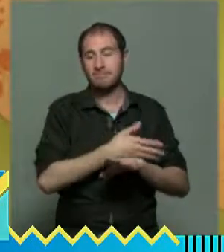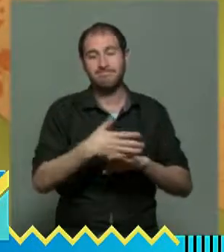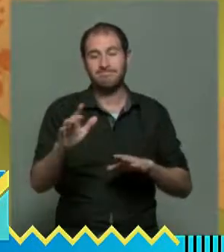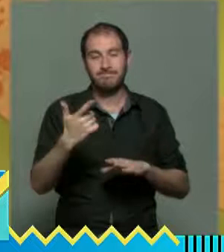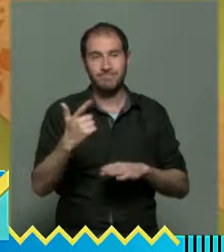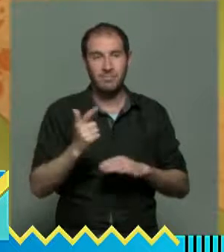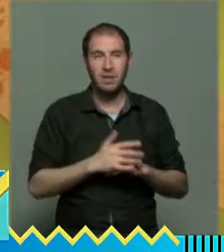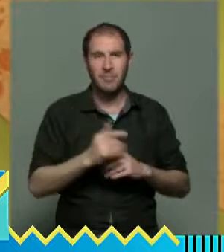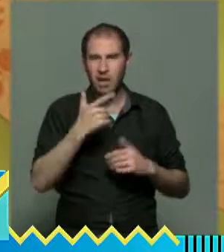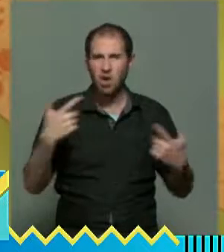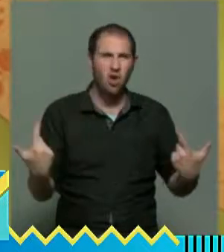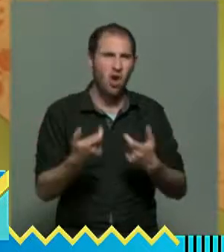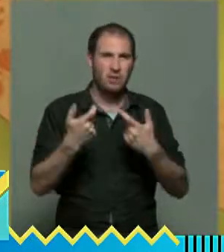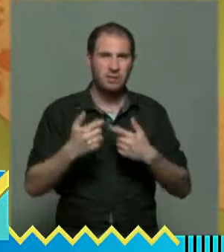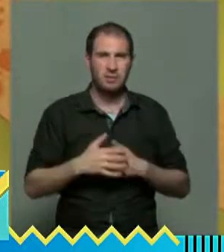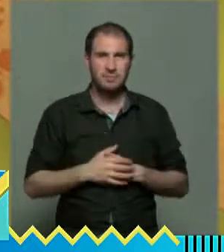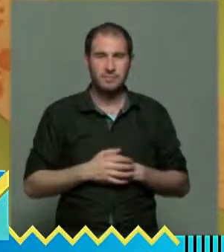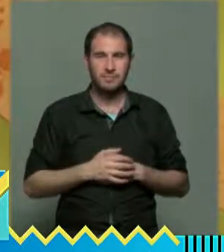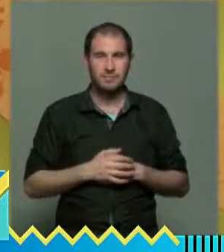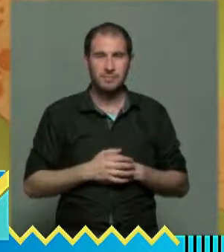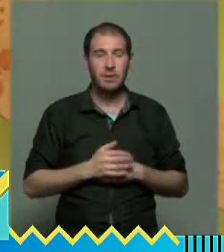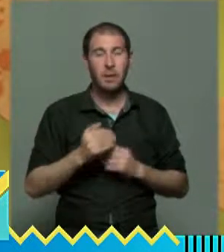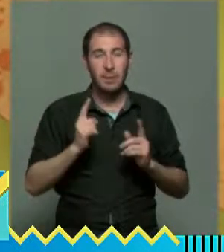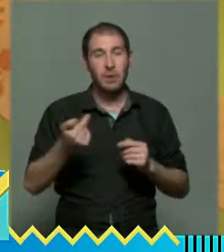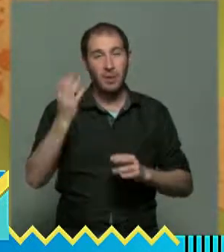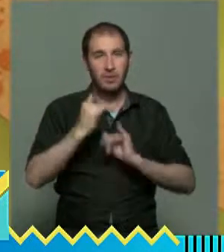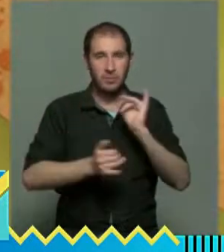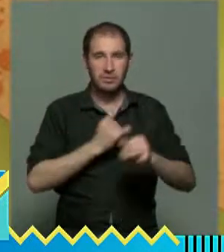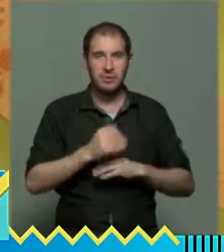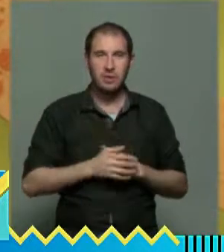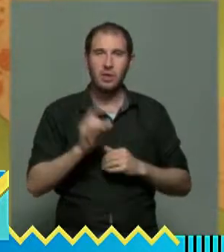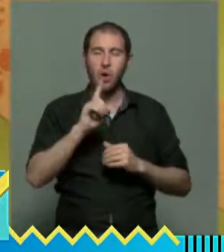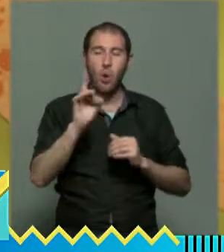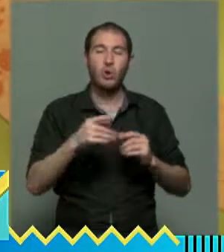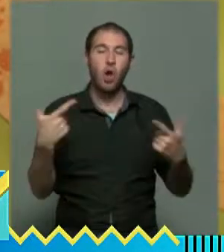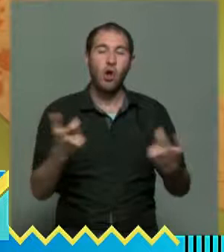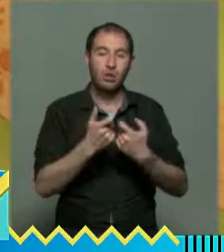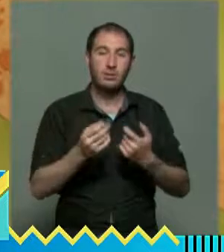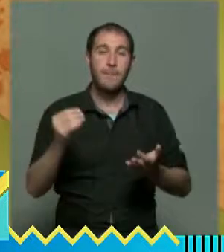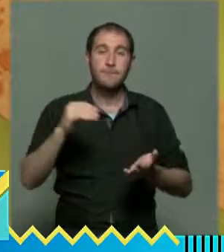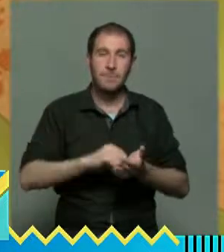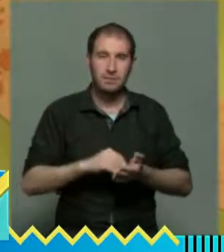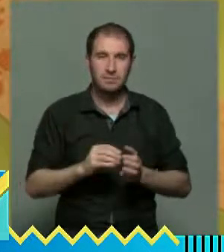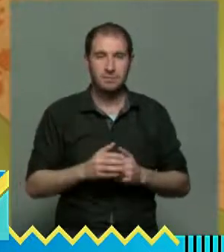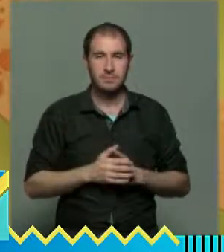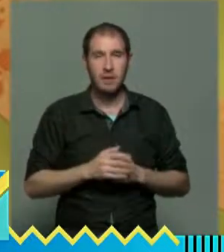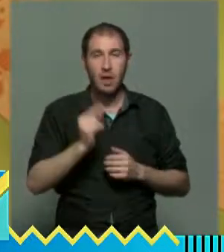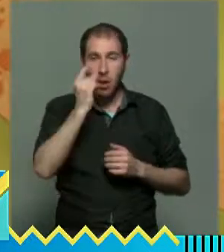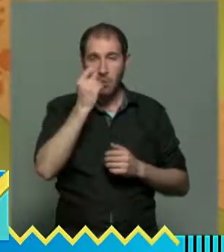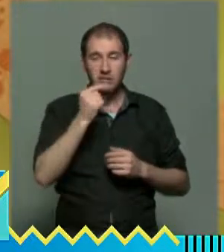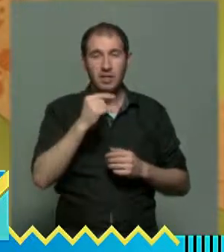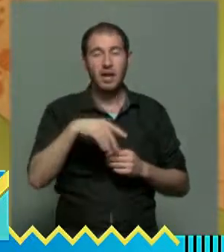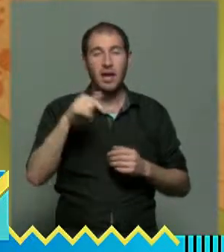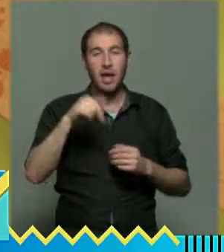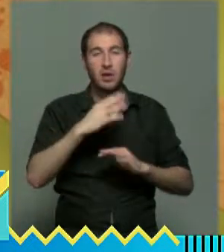sobre todo una contradicción muy grande, que, como decía anteriormente, o sea, no es solamente una contradicción, sino también, digamos, la política de fondo